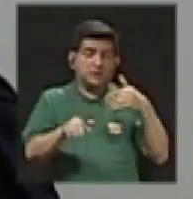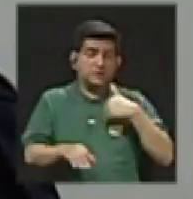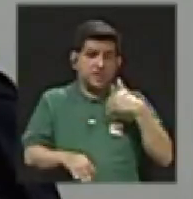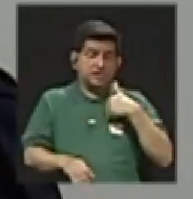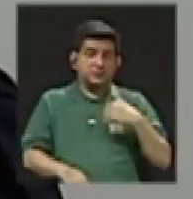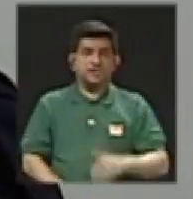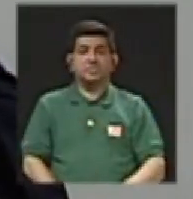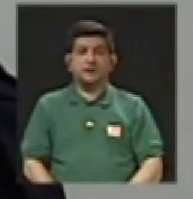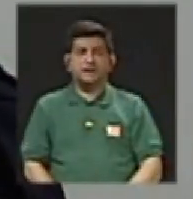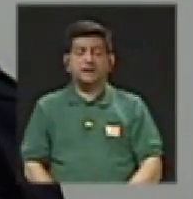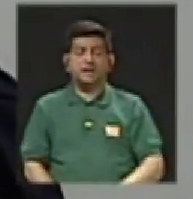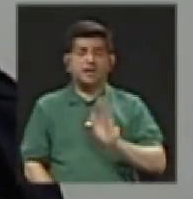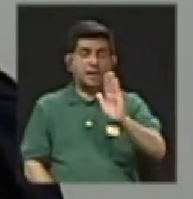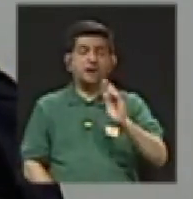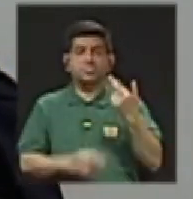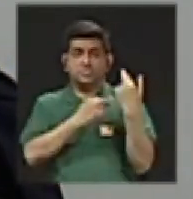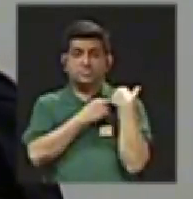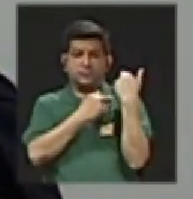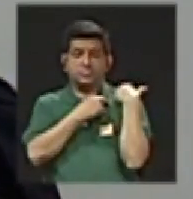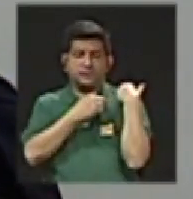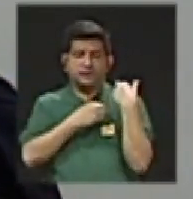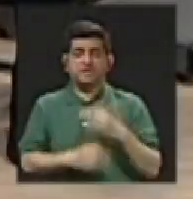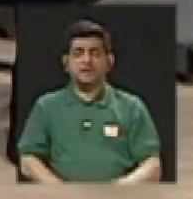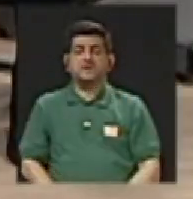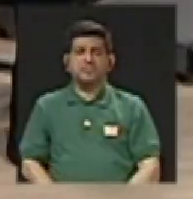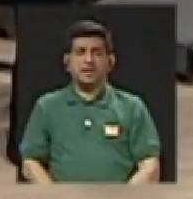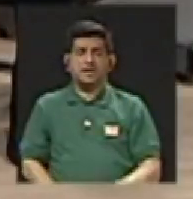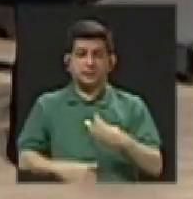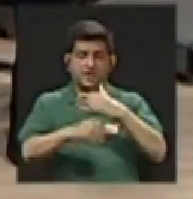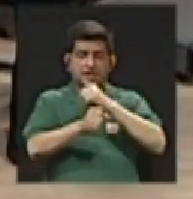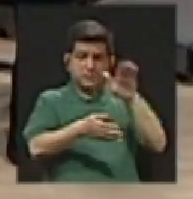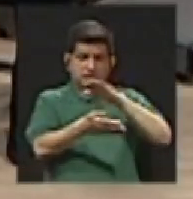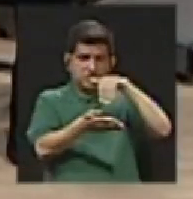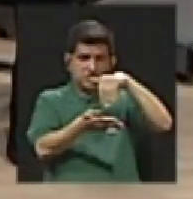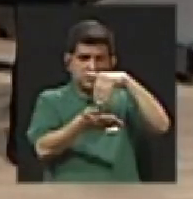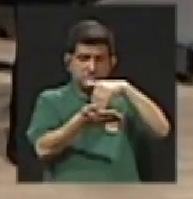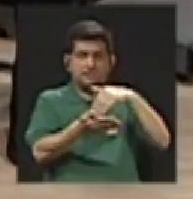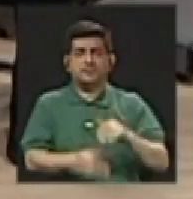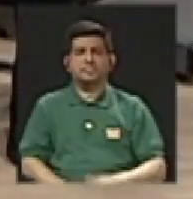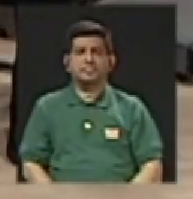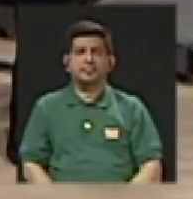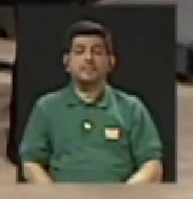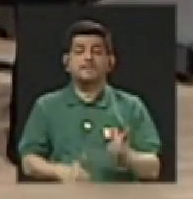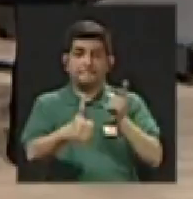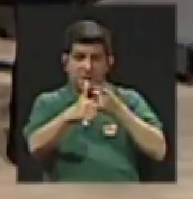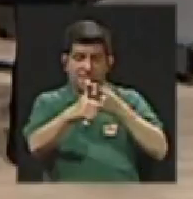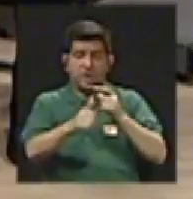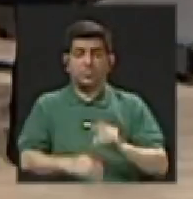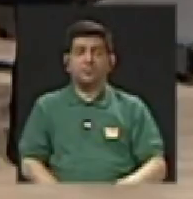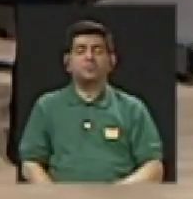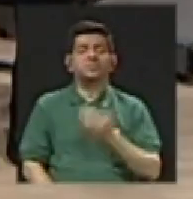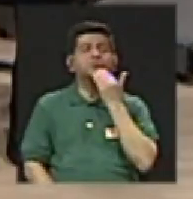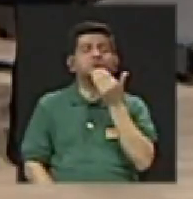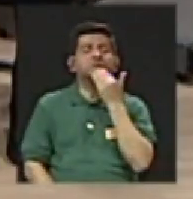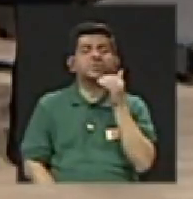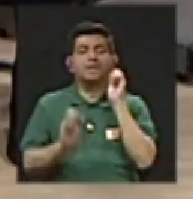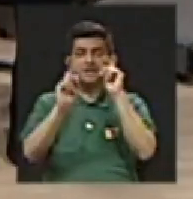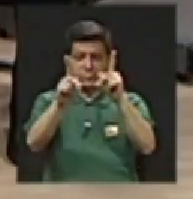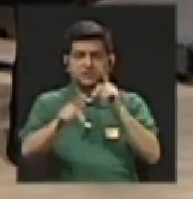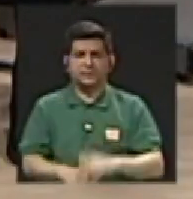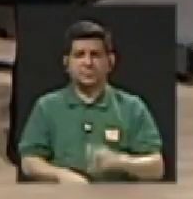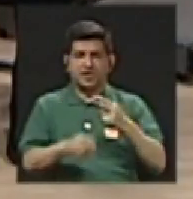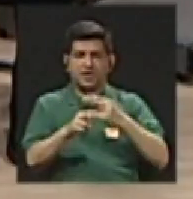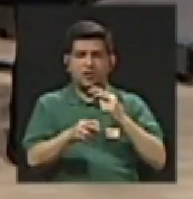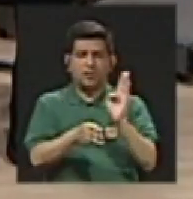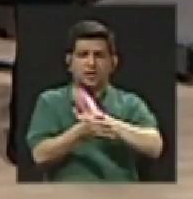bajo su responsabilidad mayoritariamente se está haciendo el banco. Sí, bueno, primero que nada, agradecer la oportunidad en nombre del